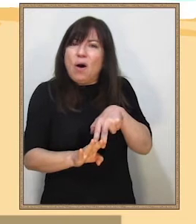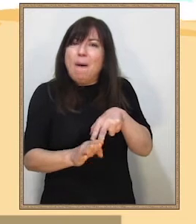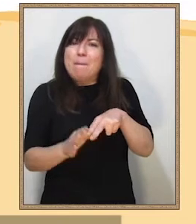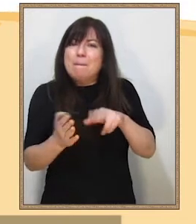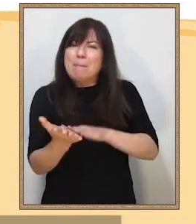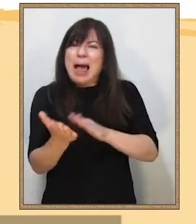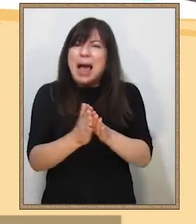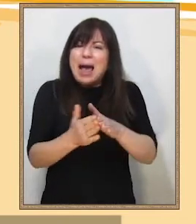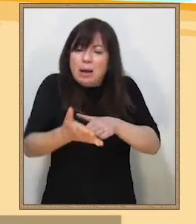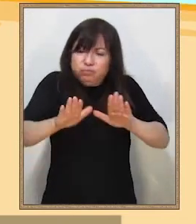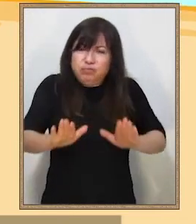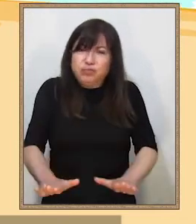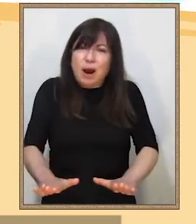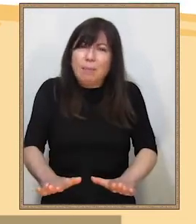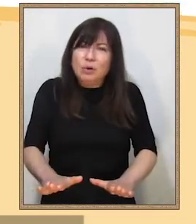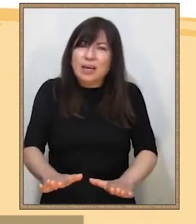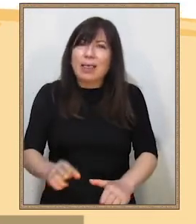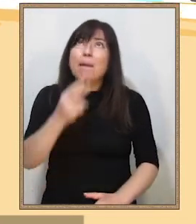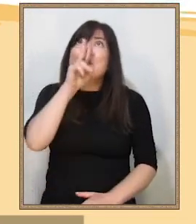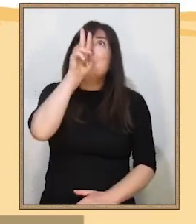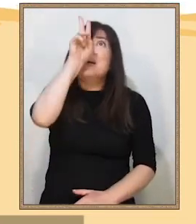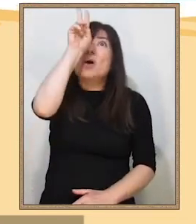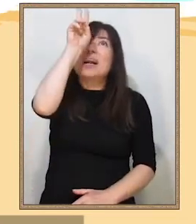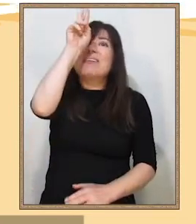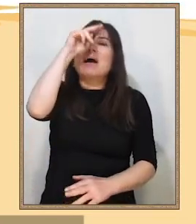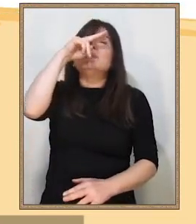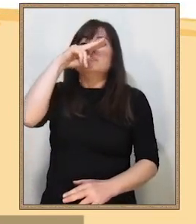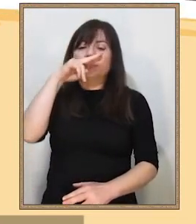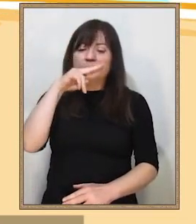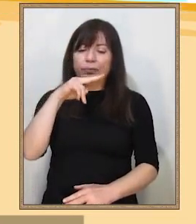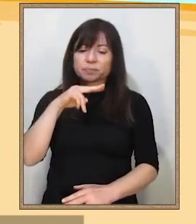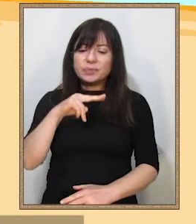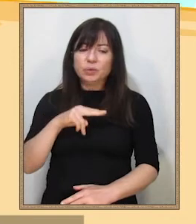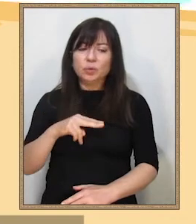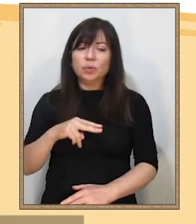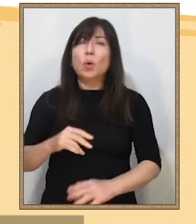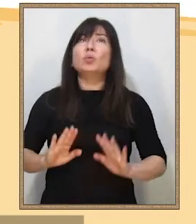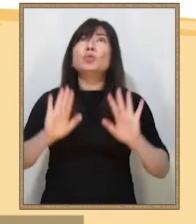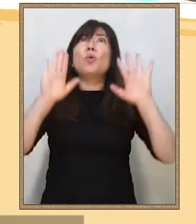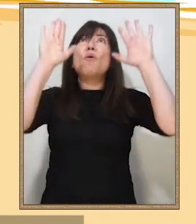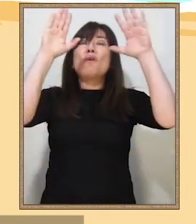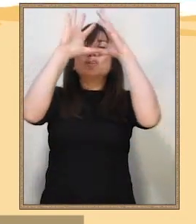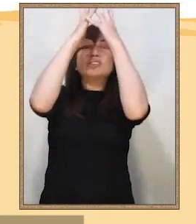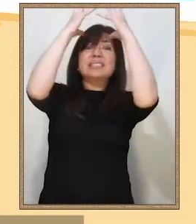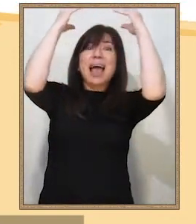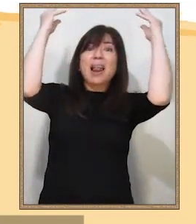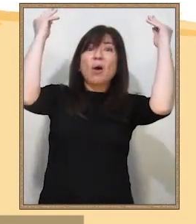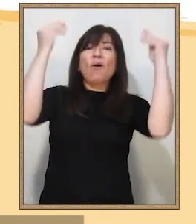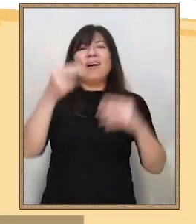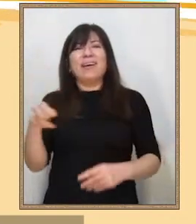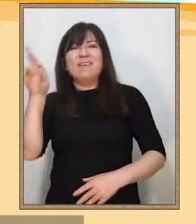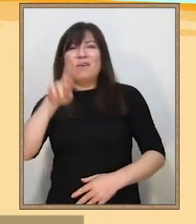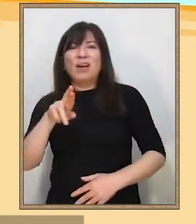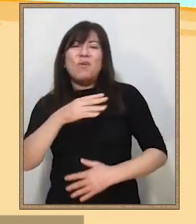los pies bien apoyadas. Palmas igual. Miro arriba, exhalo, subo al cielo y